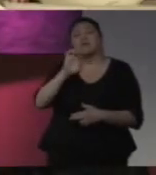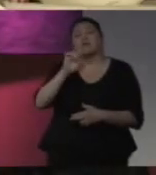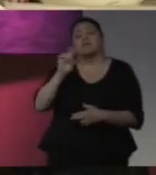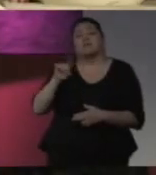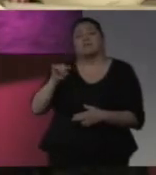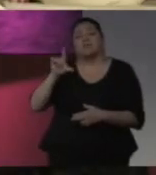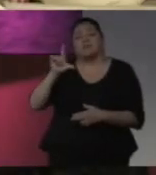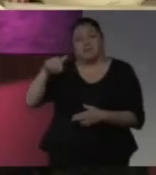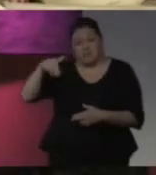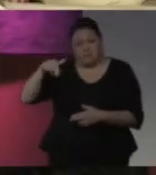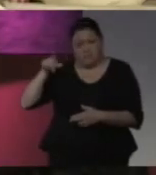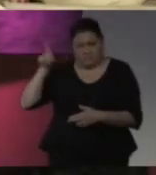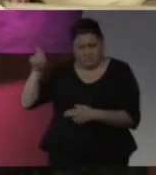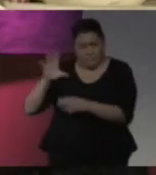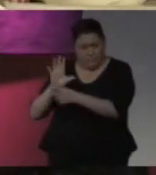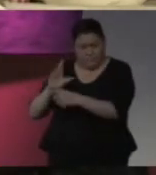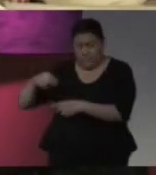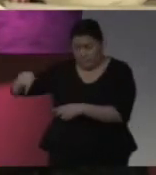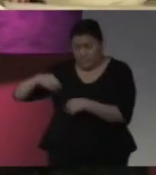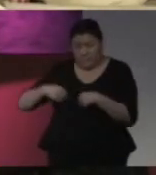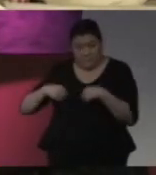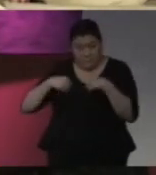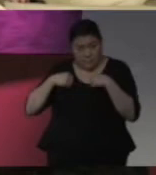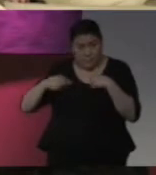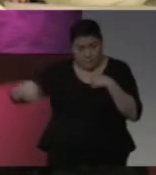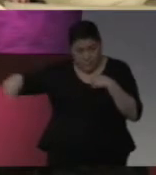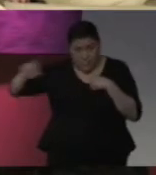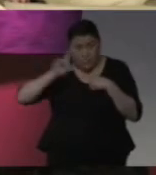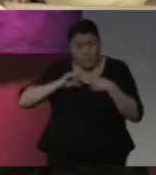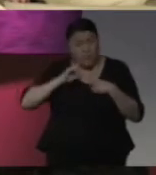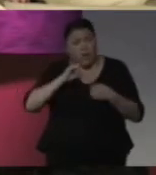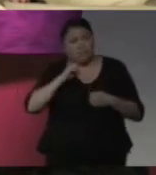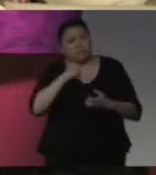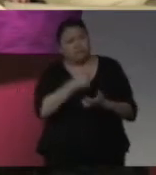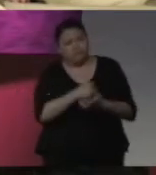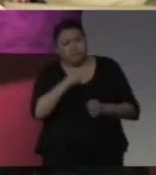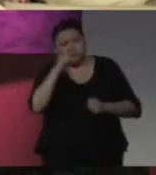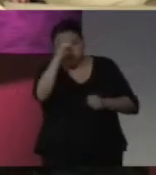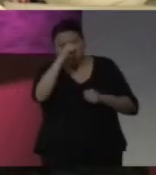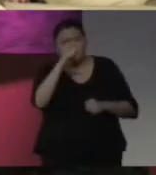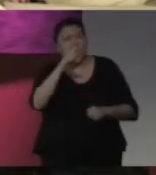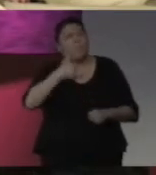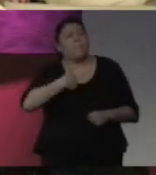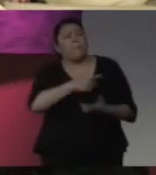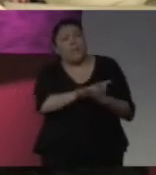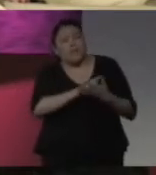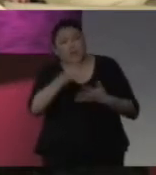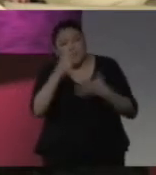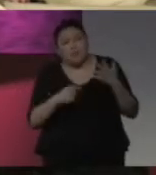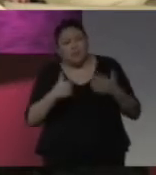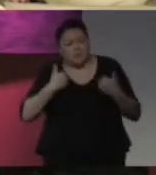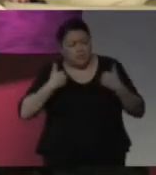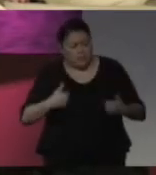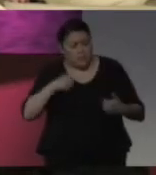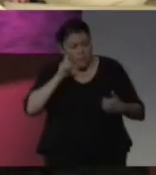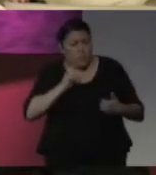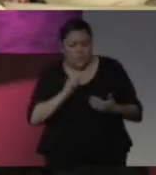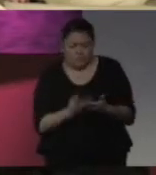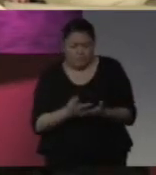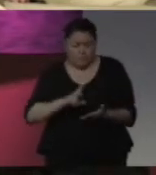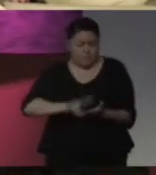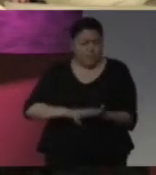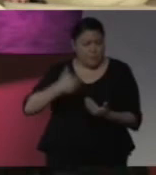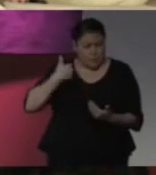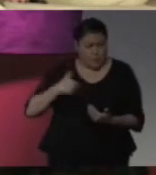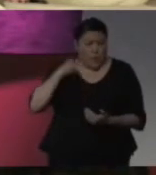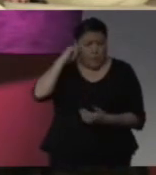Su proceso vivencial de reclamos de derechos como mujeres y como pertenecientes a los